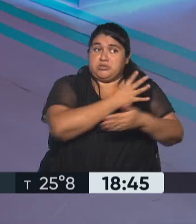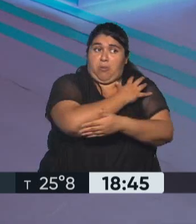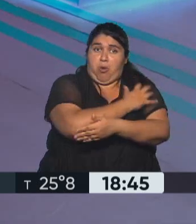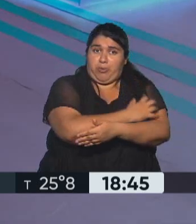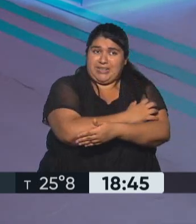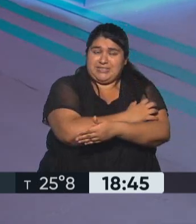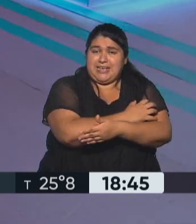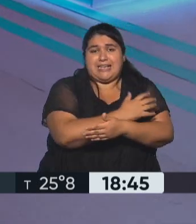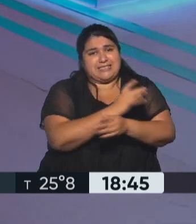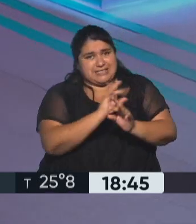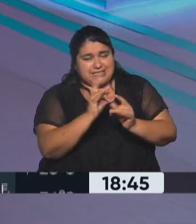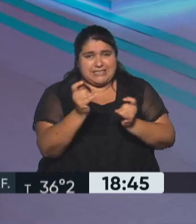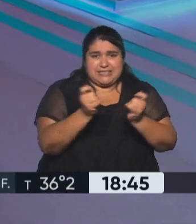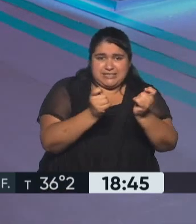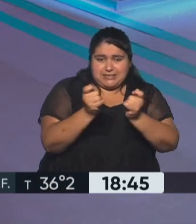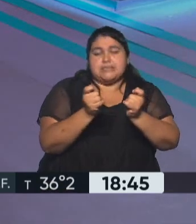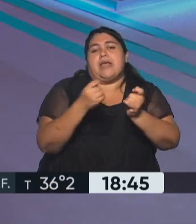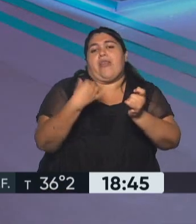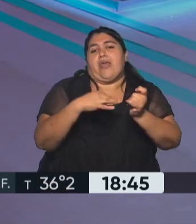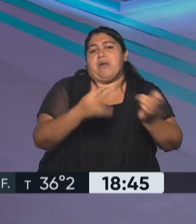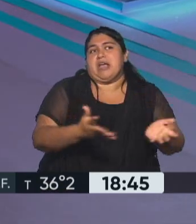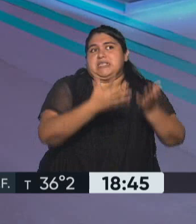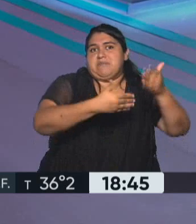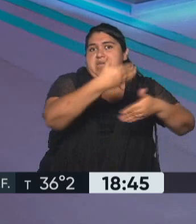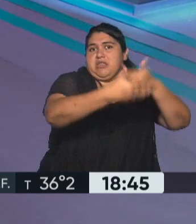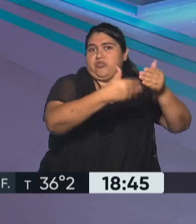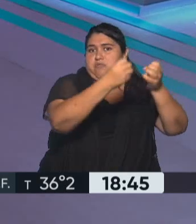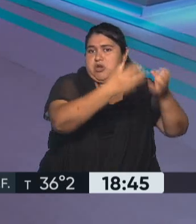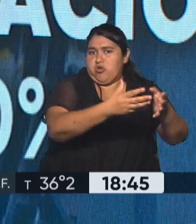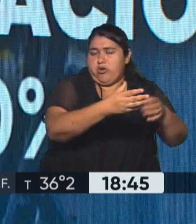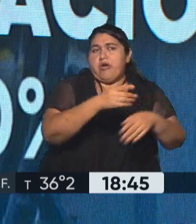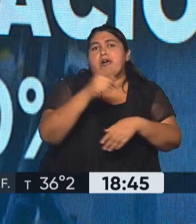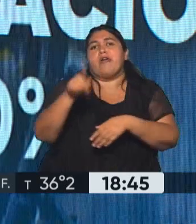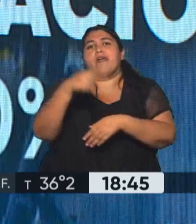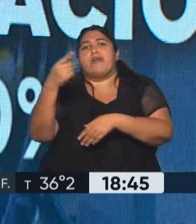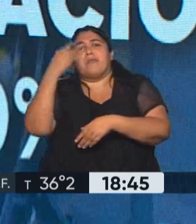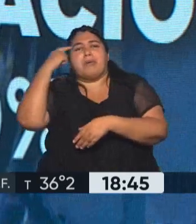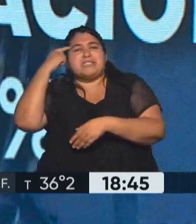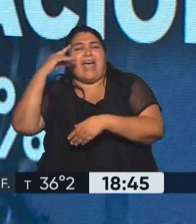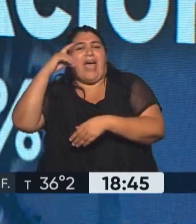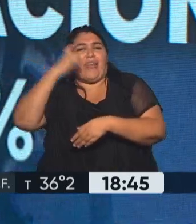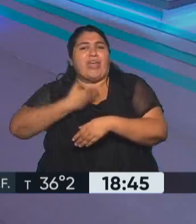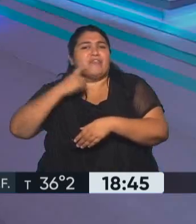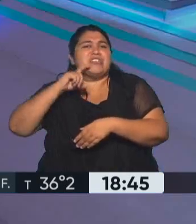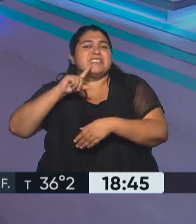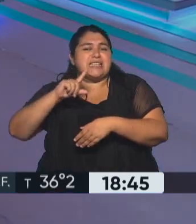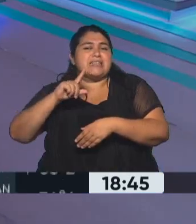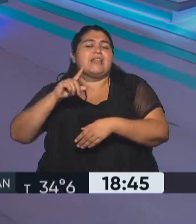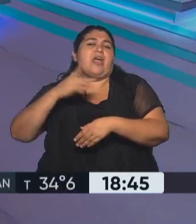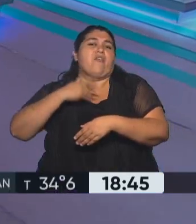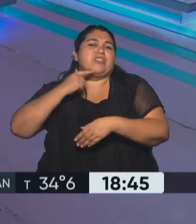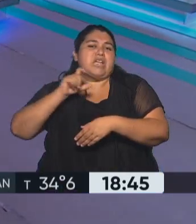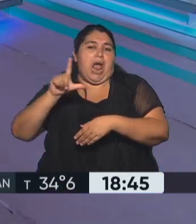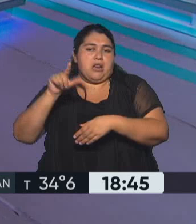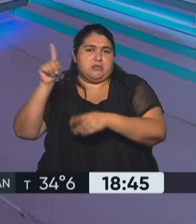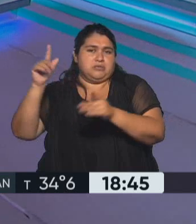es bajo, habría que incrementar el crecimiento. Otros dicen, bueno, en realidad congeniar el déficit fiscal cero hasta 2025 no puede ser